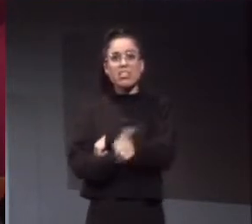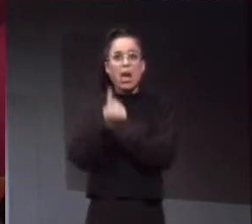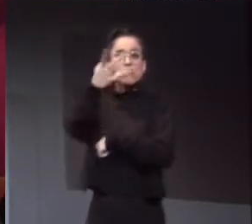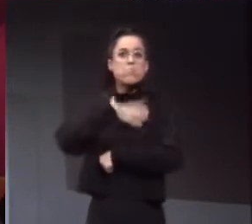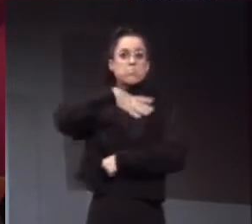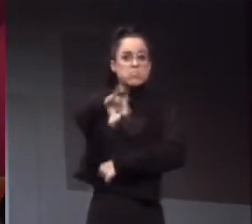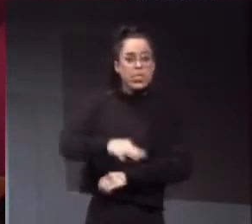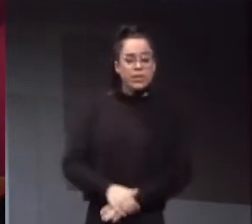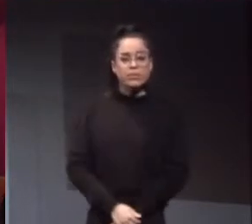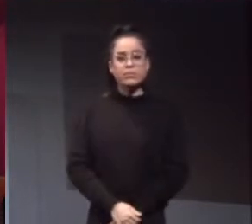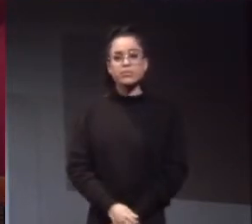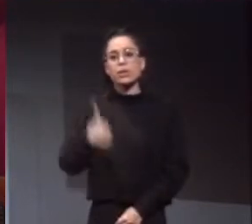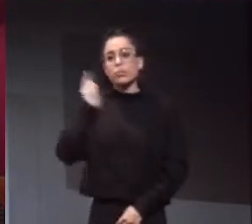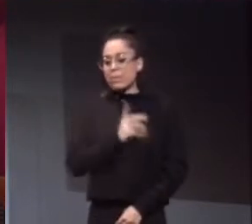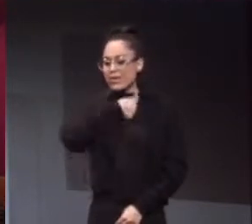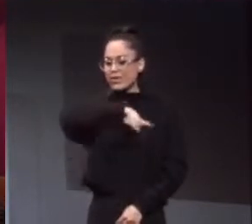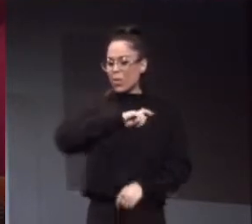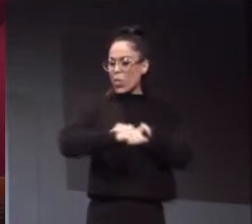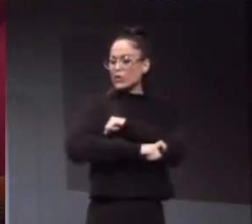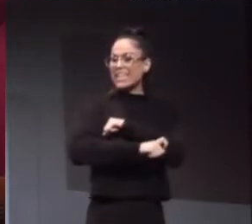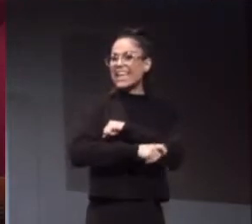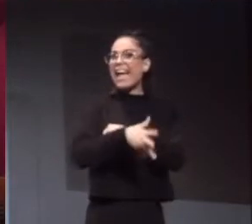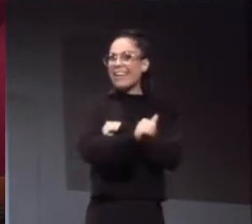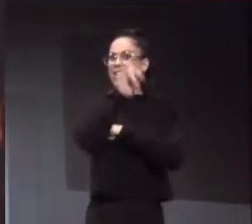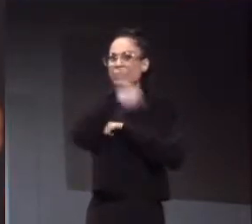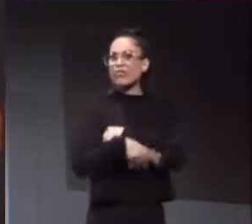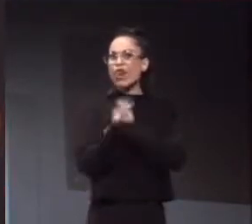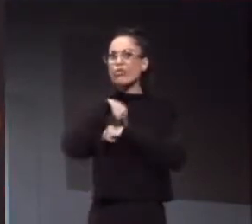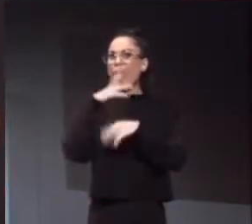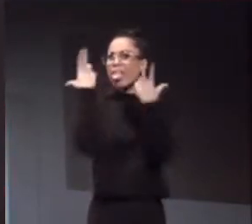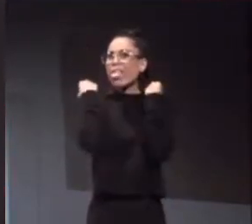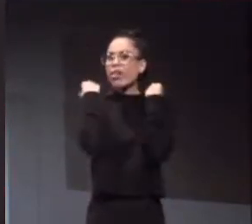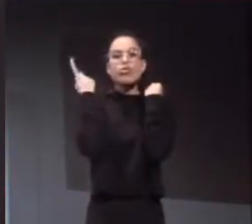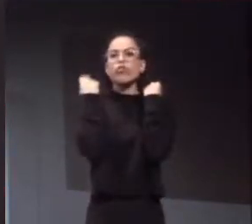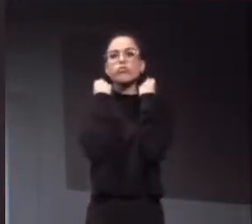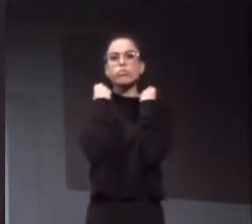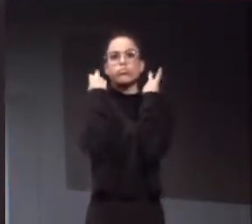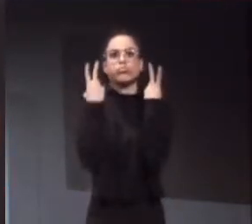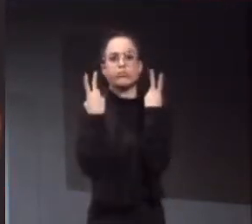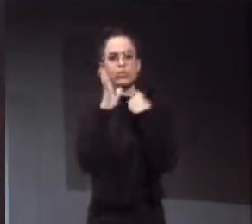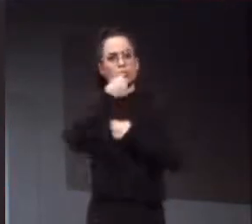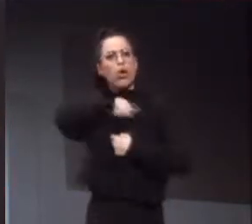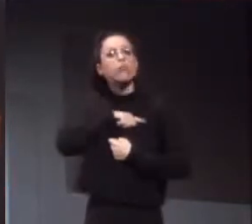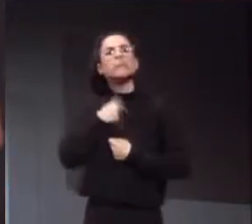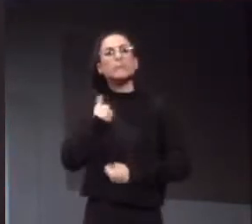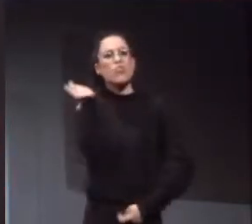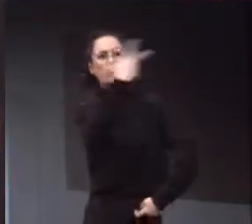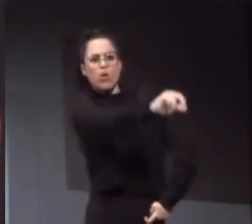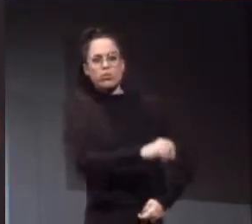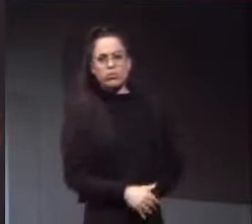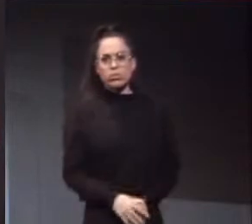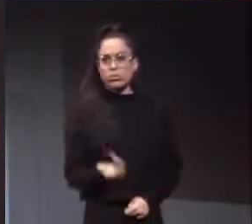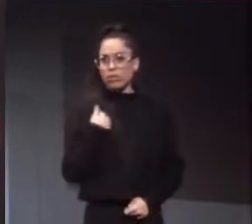no lo vas a que también está la nuestra el no conformarnos con esa para decir para lo que voy a durar a mí ya me quedan muy poquitos